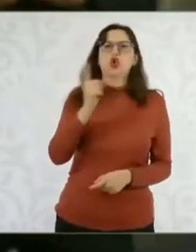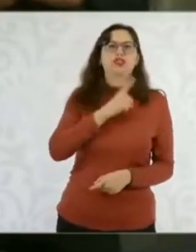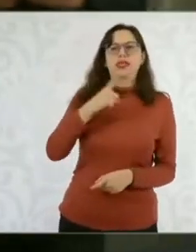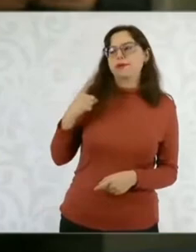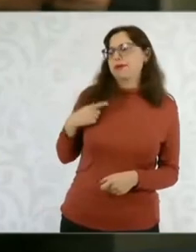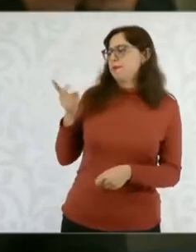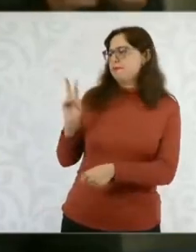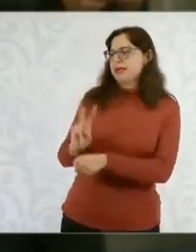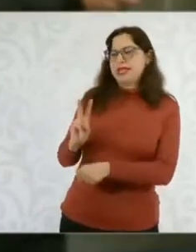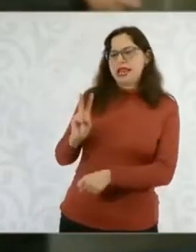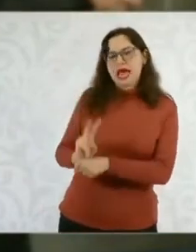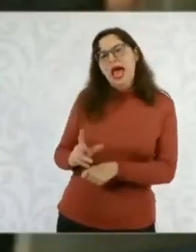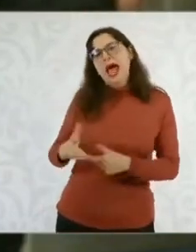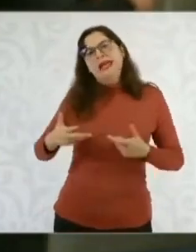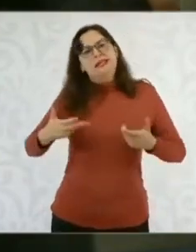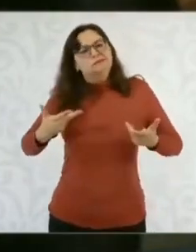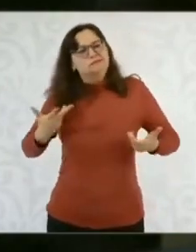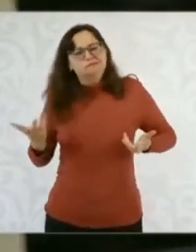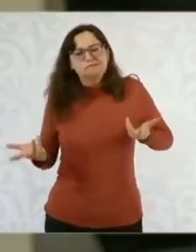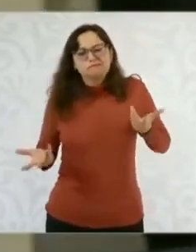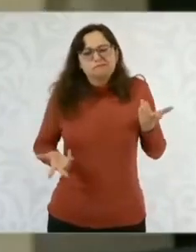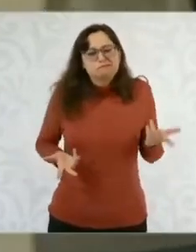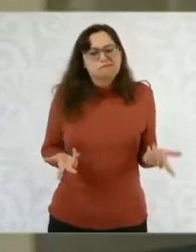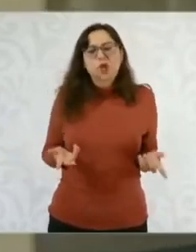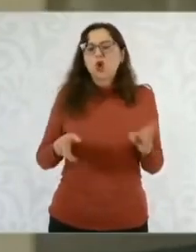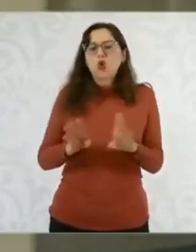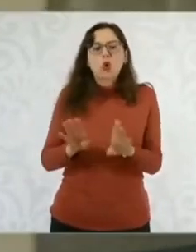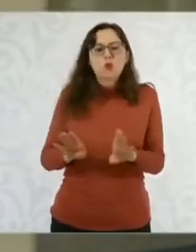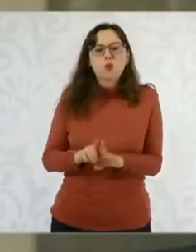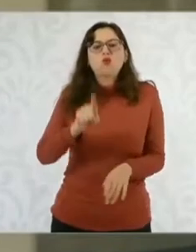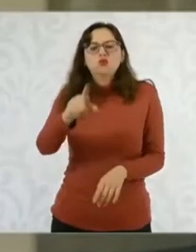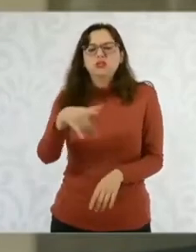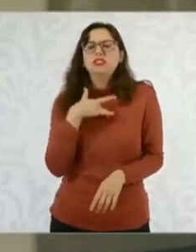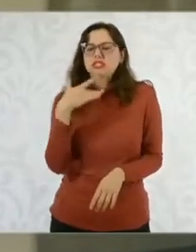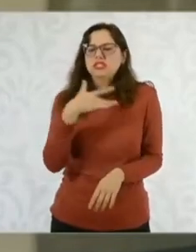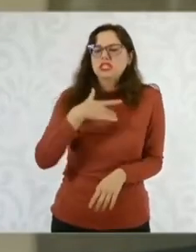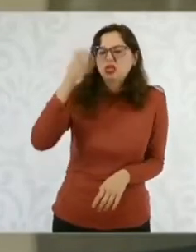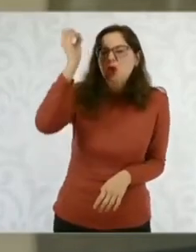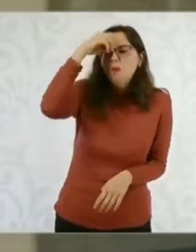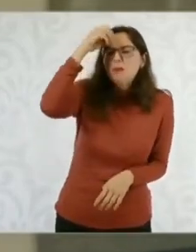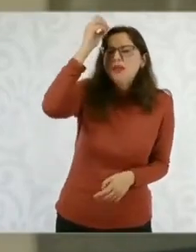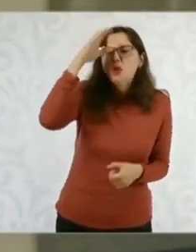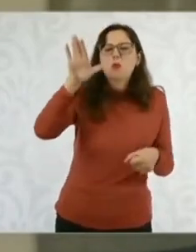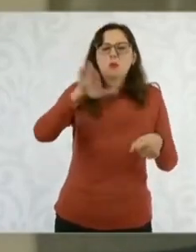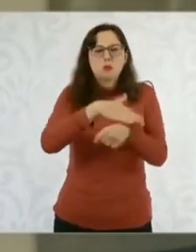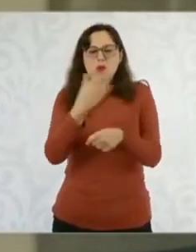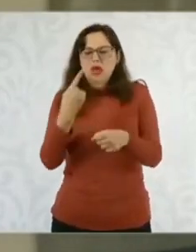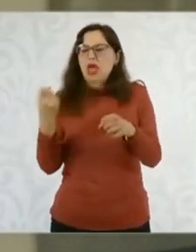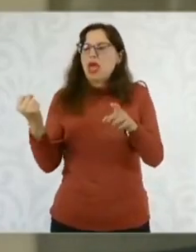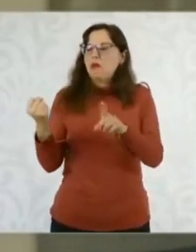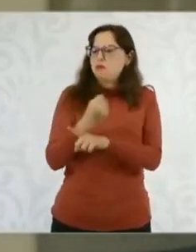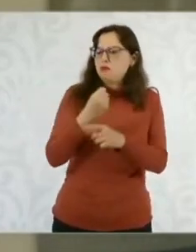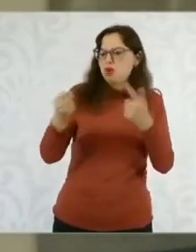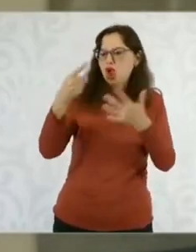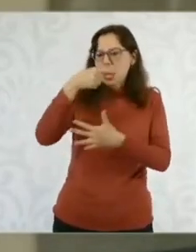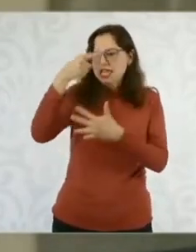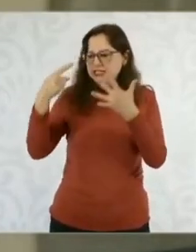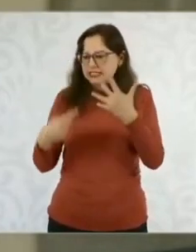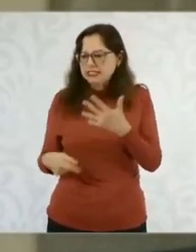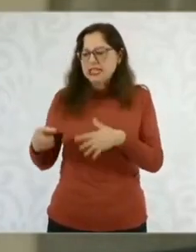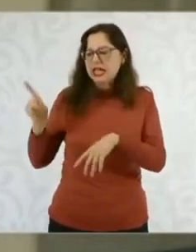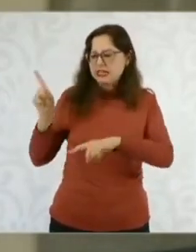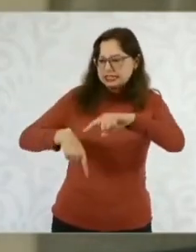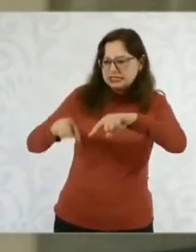es su postura de usted frente a este tipo de cosas? Porque además, cuando se empieza a batallar frente a este tipo de violencias, claro que va a haber